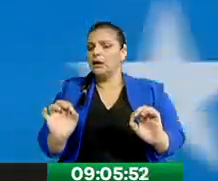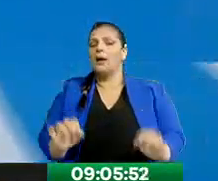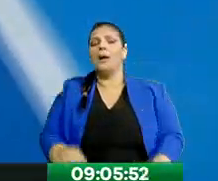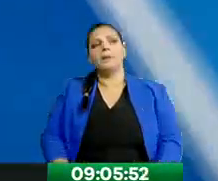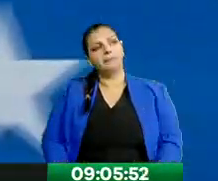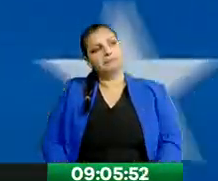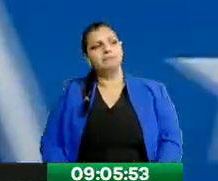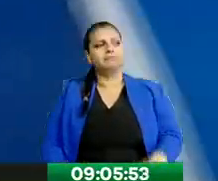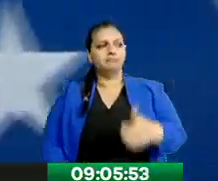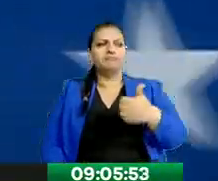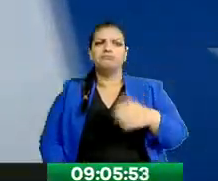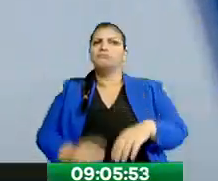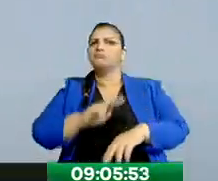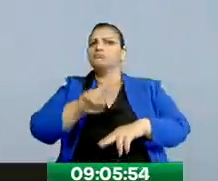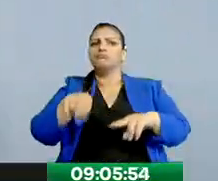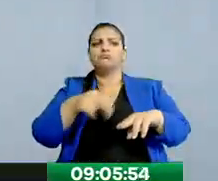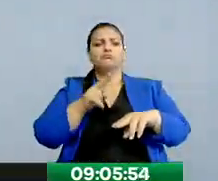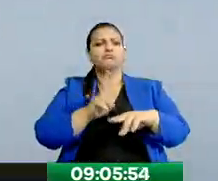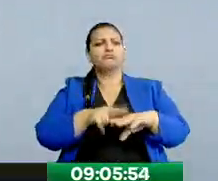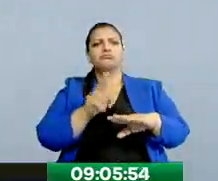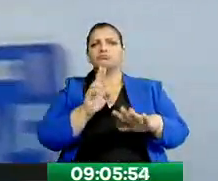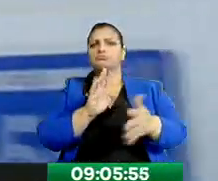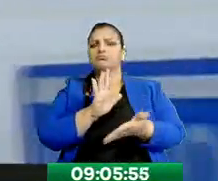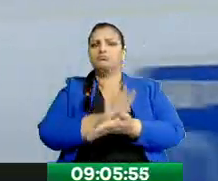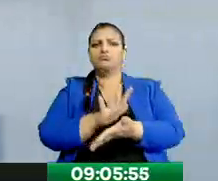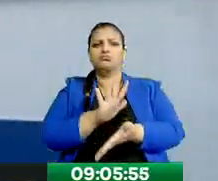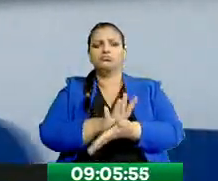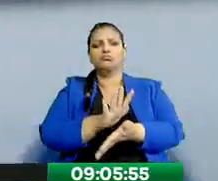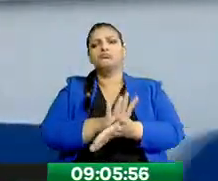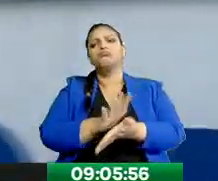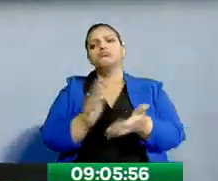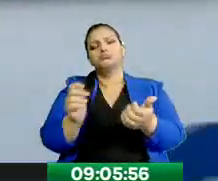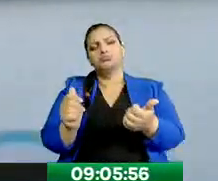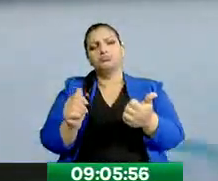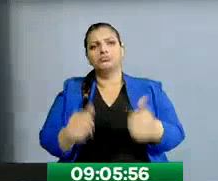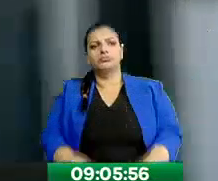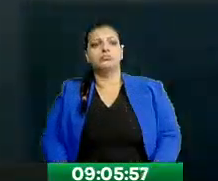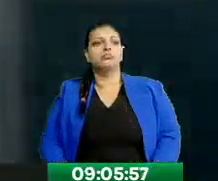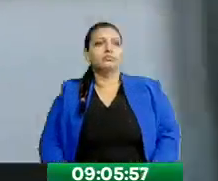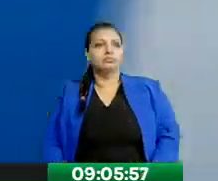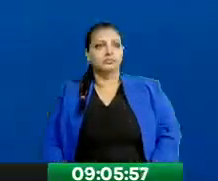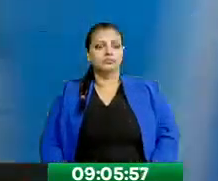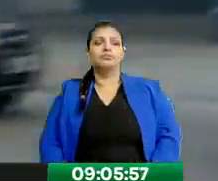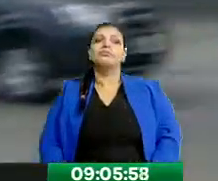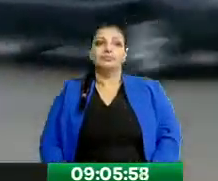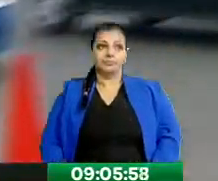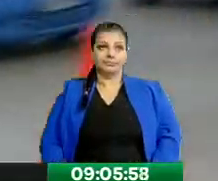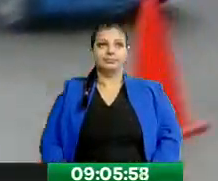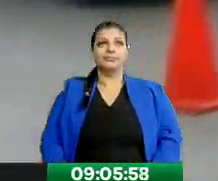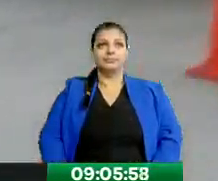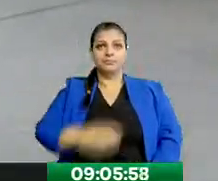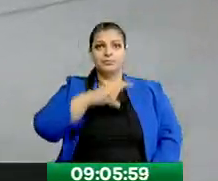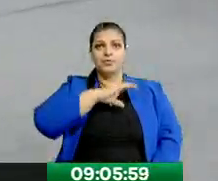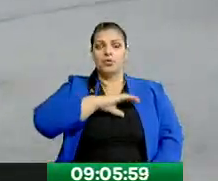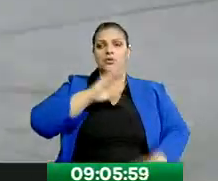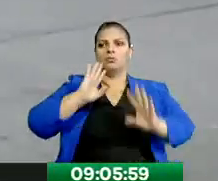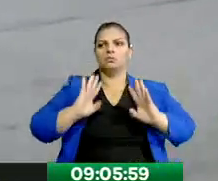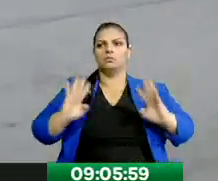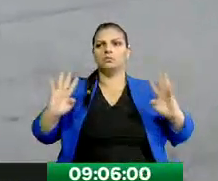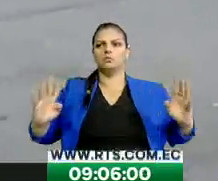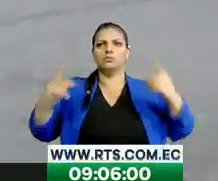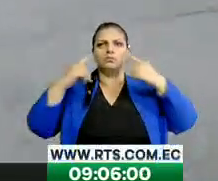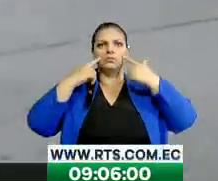hoy la delincuencia aquí no operó. Así es, efectivamente. La sola presencia de la Policía Nacional haciendo